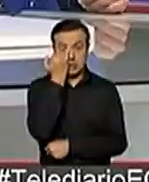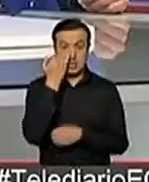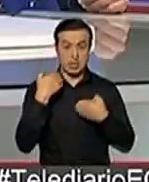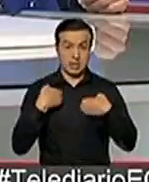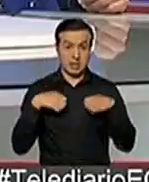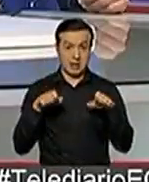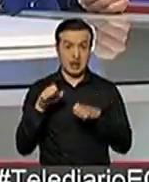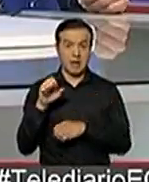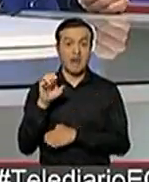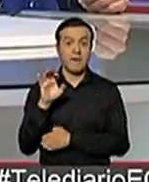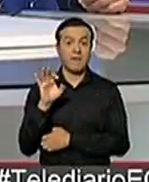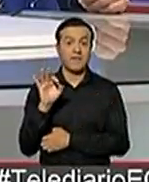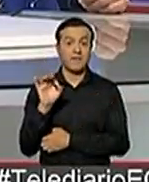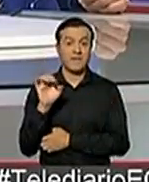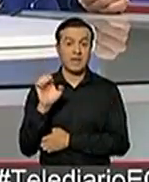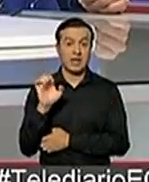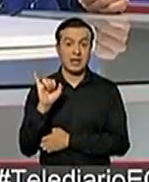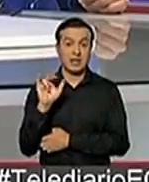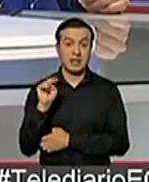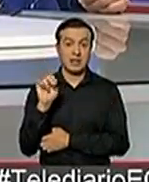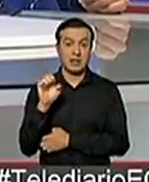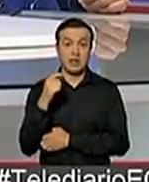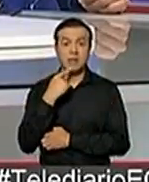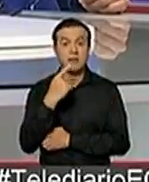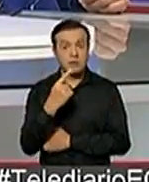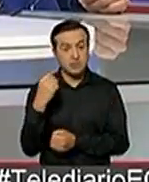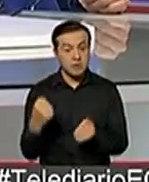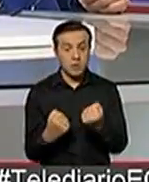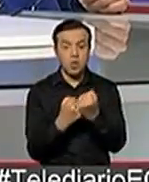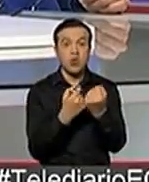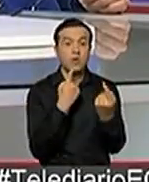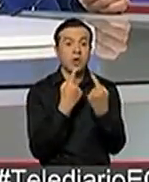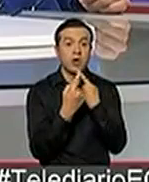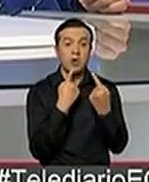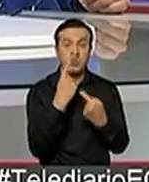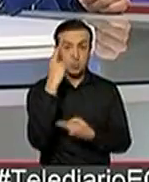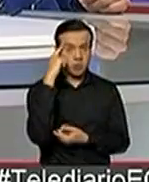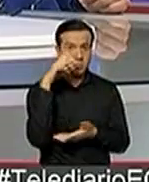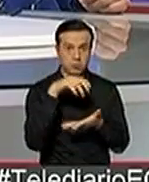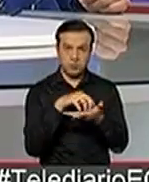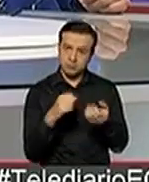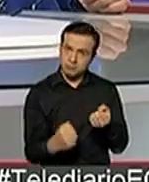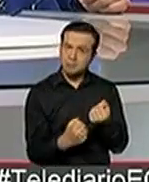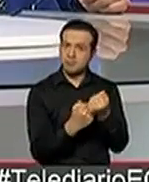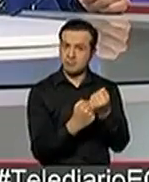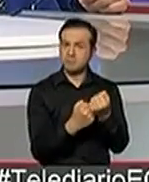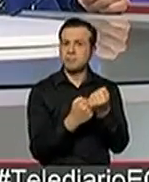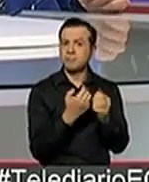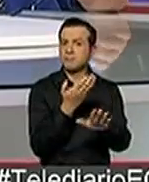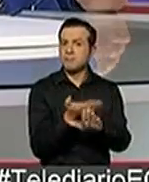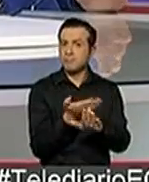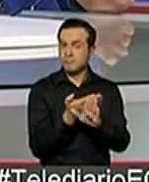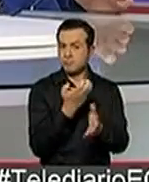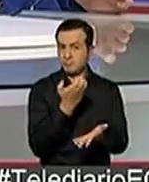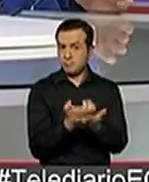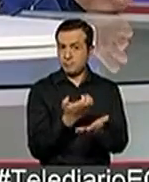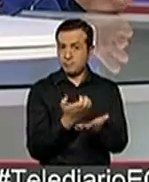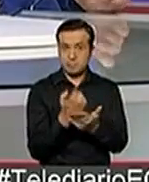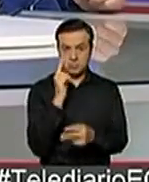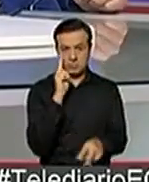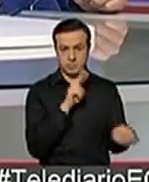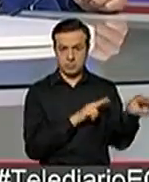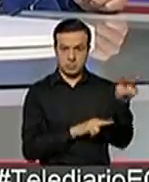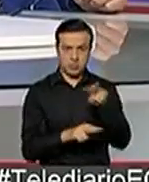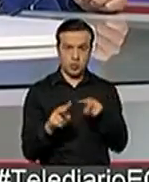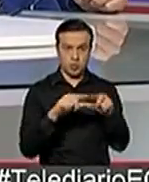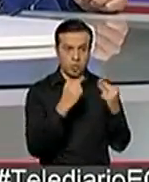Evangélicos, FEINE, llamó a las organizaciones sociales a fortalecer las conversaciones con el gobierno nacional y planteó propuestas económicas para que se analicen en